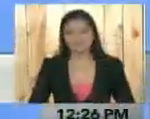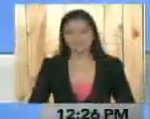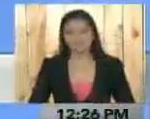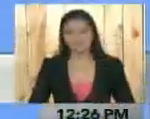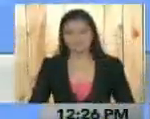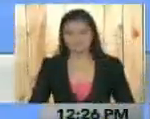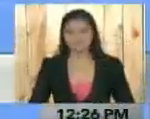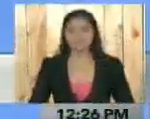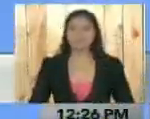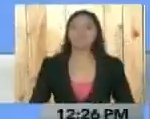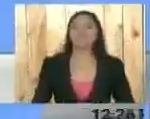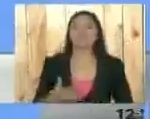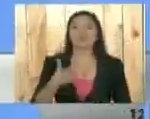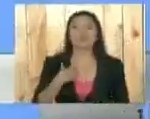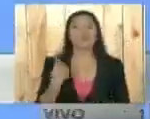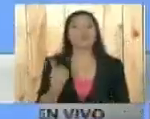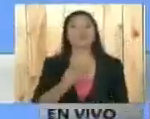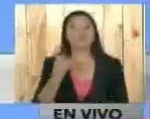Yo